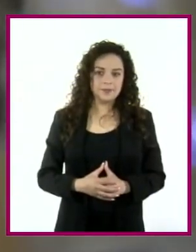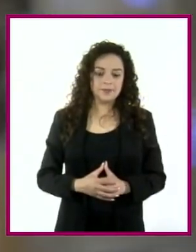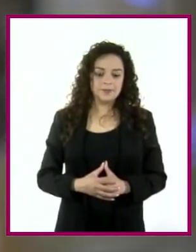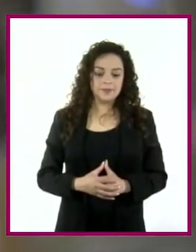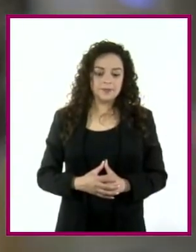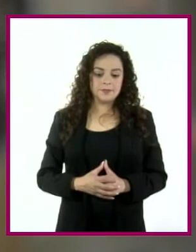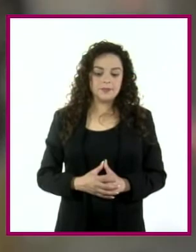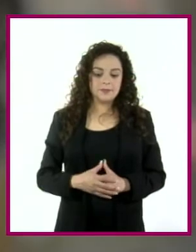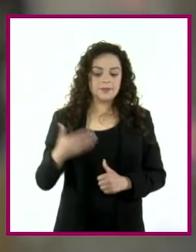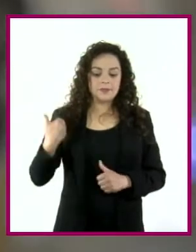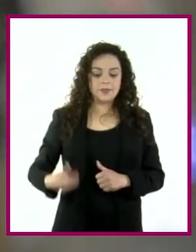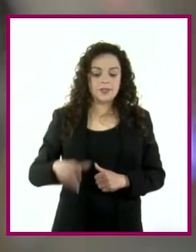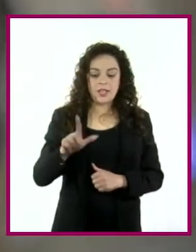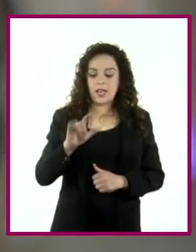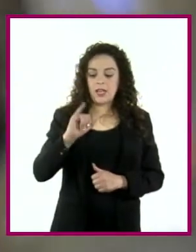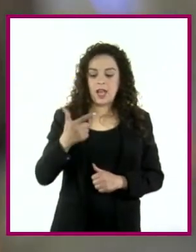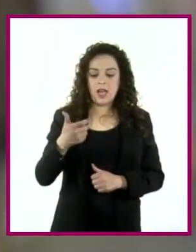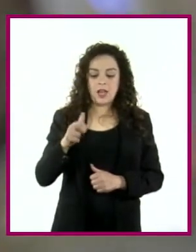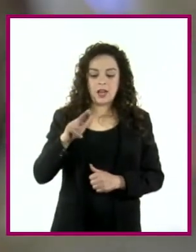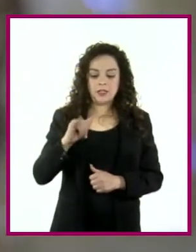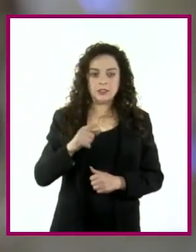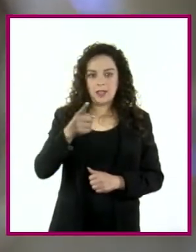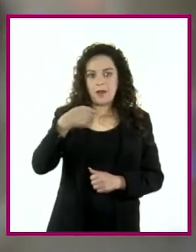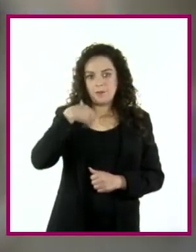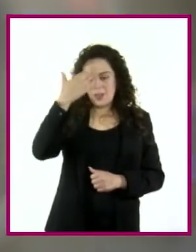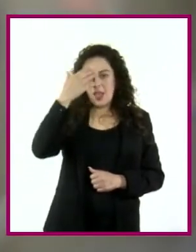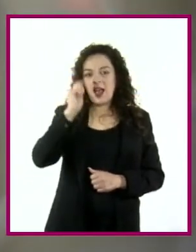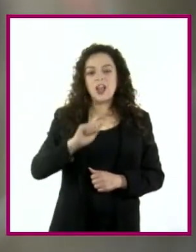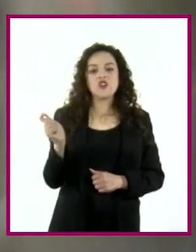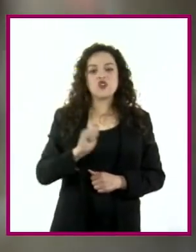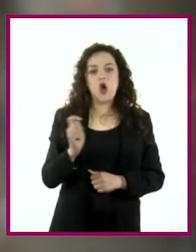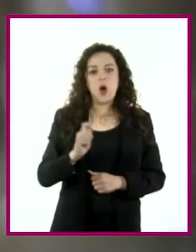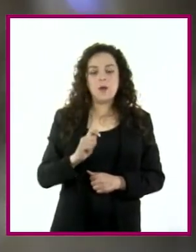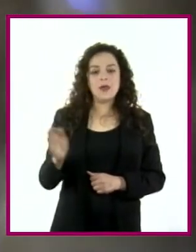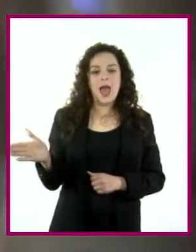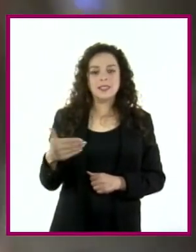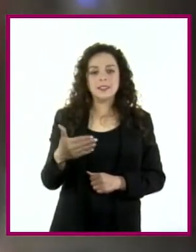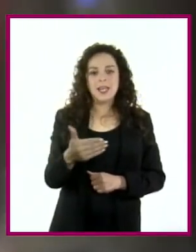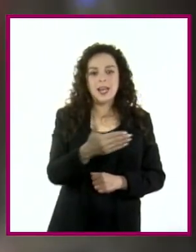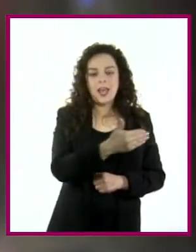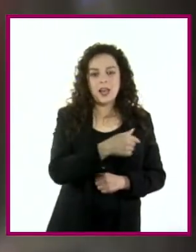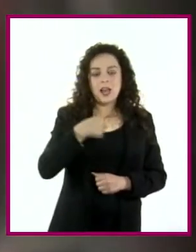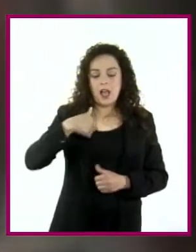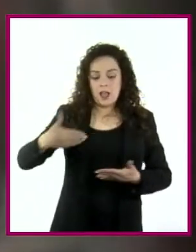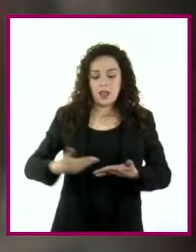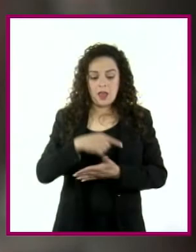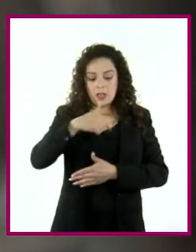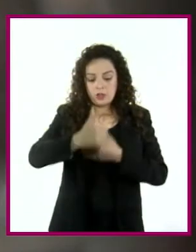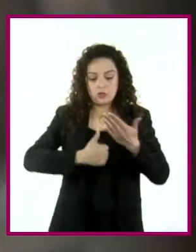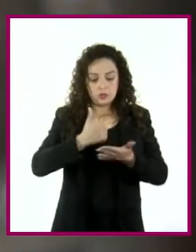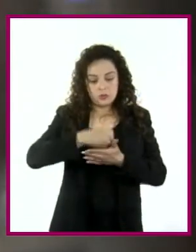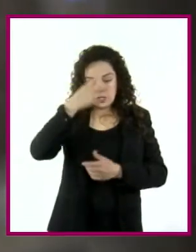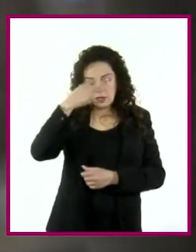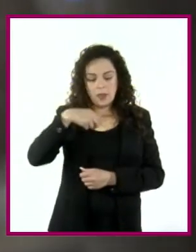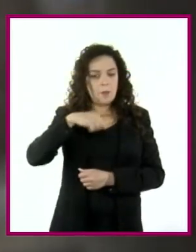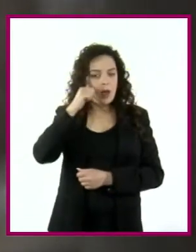Bueno, yo soy Lía García, me conocen como la novia sirena. Nací aquí en la Ciudad de México, siempre he estado aquí y aquí es donde